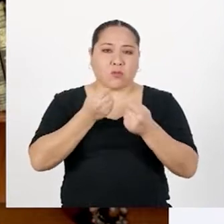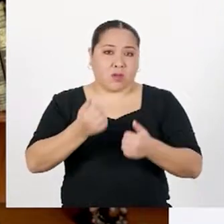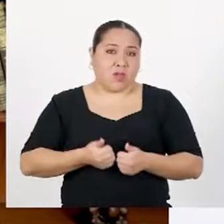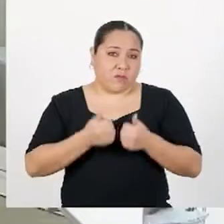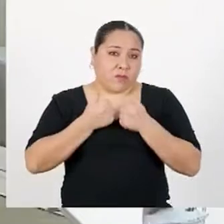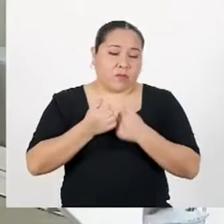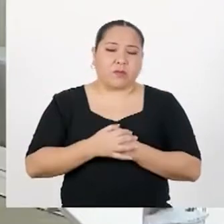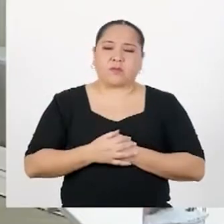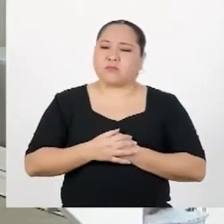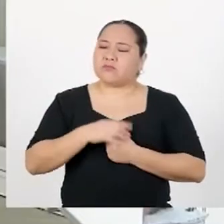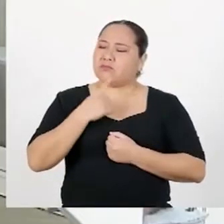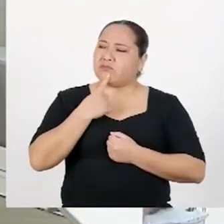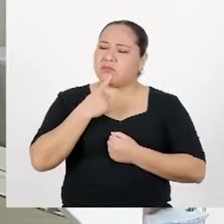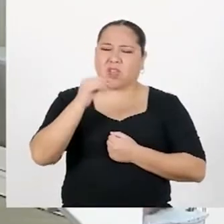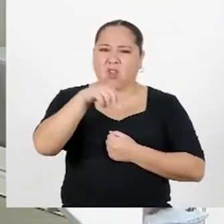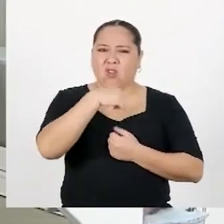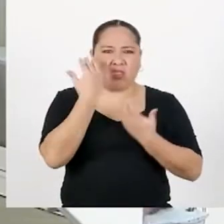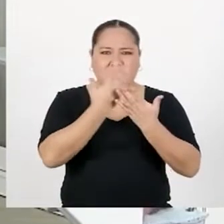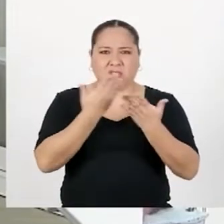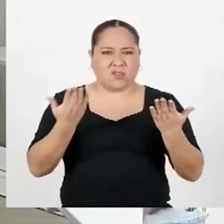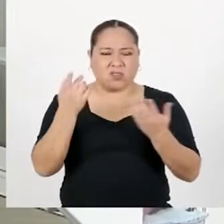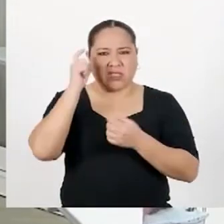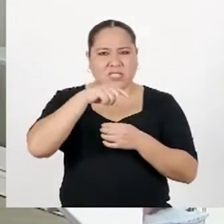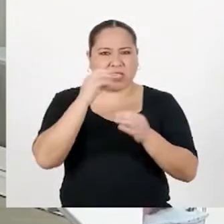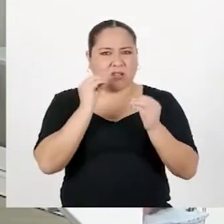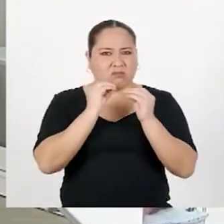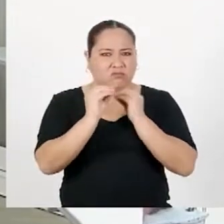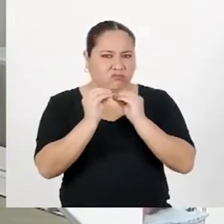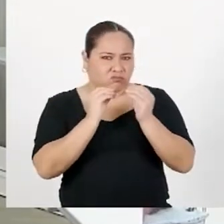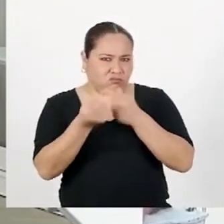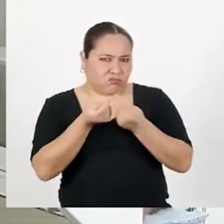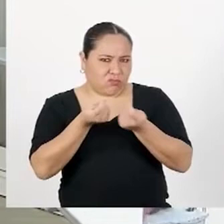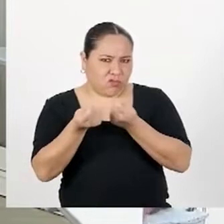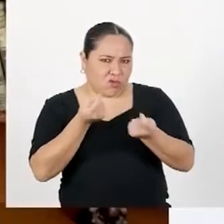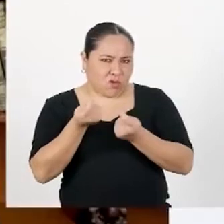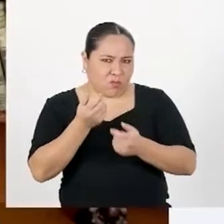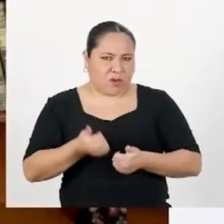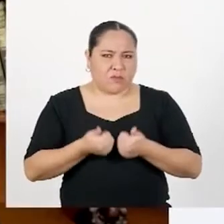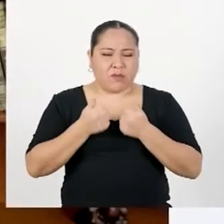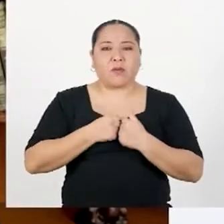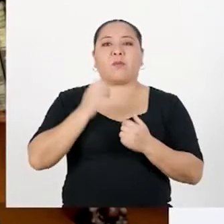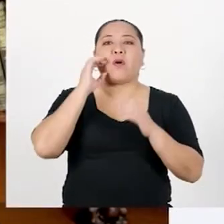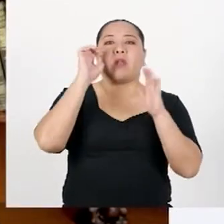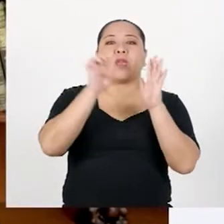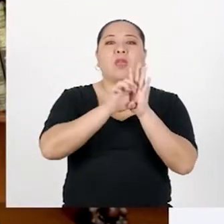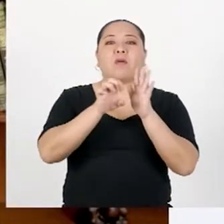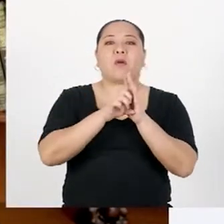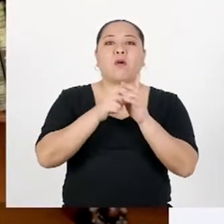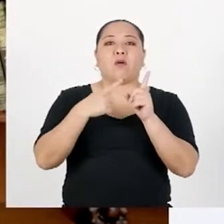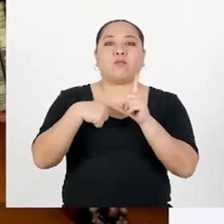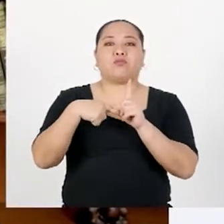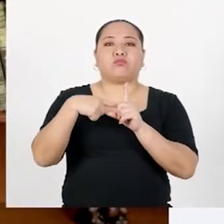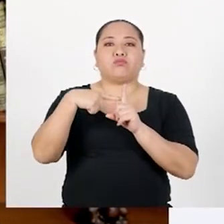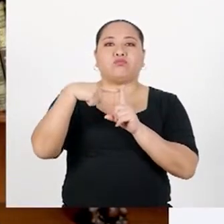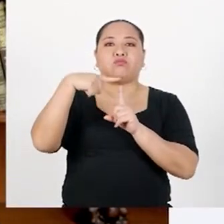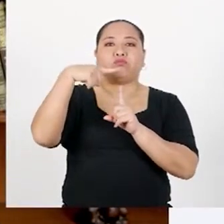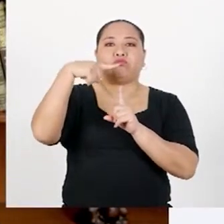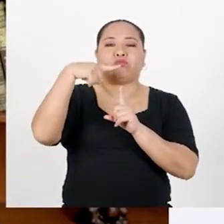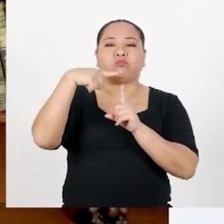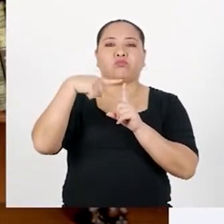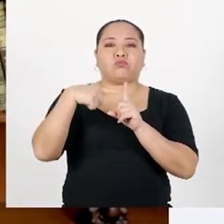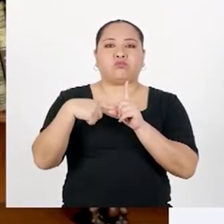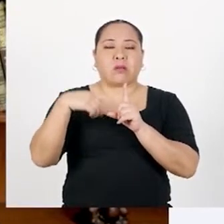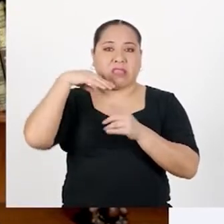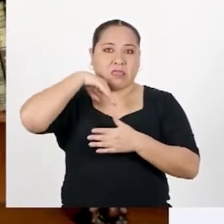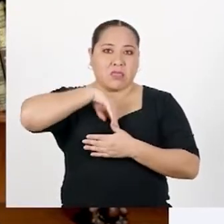para vivir. ¿Y qué otros aspectos deben regularse para vivir? Por ejemplo, la temperatura